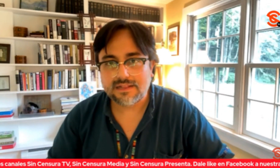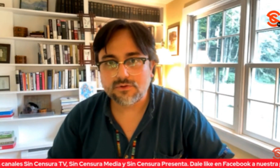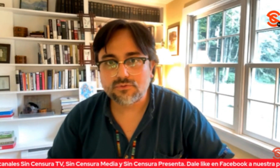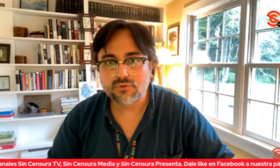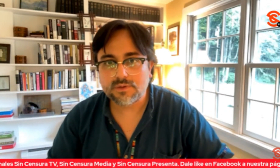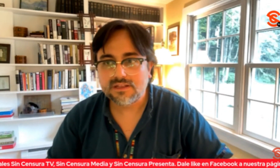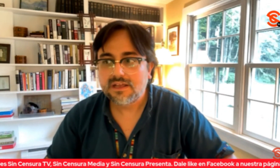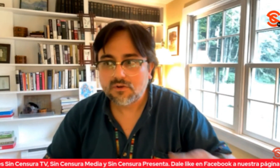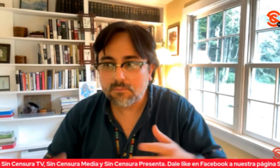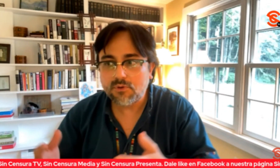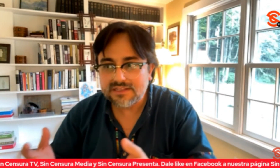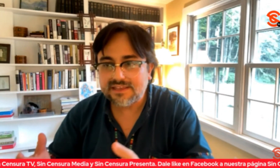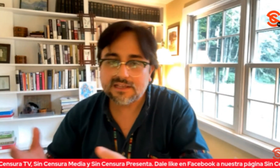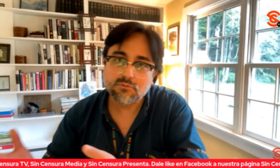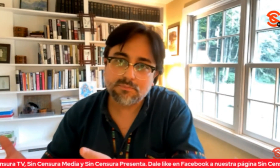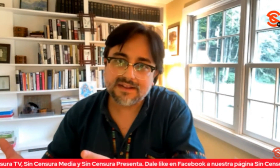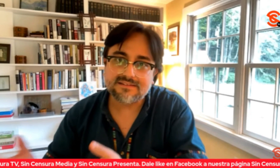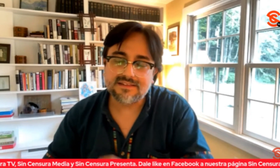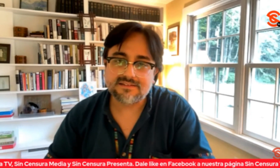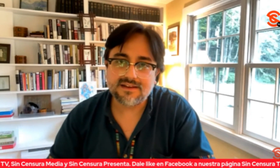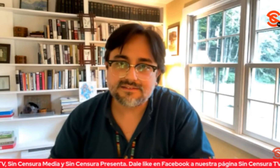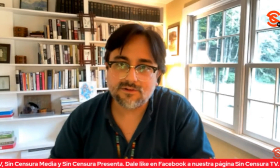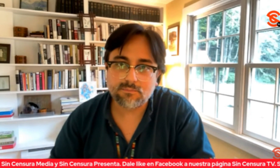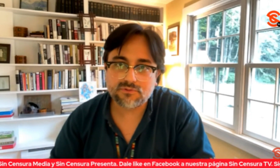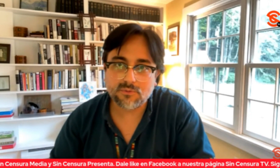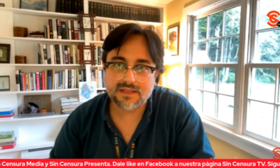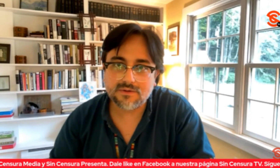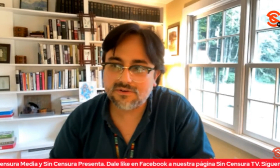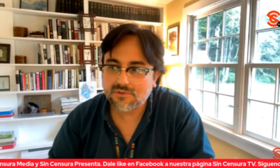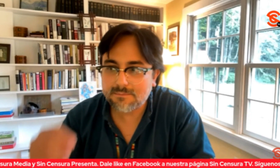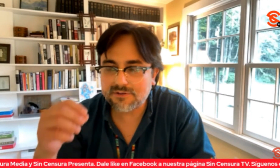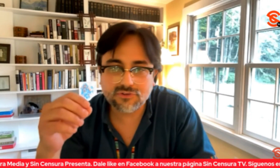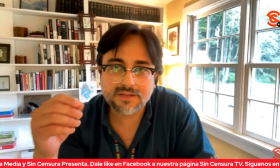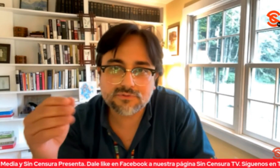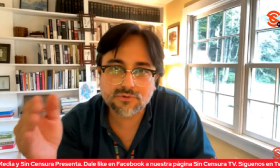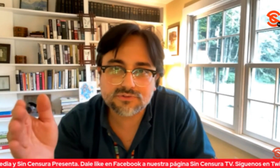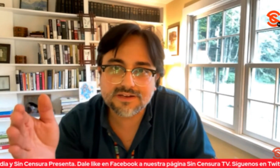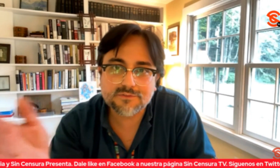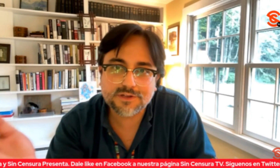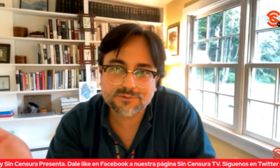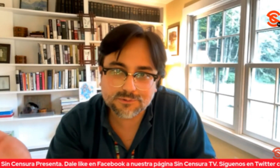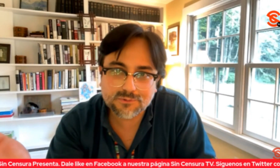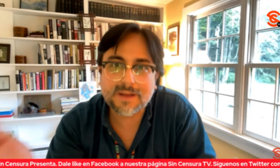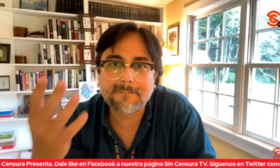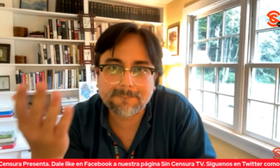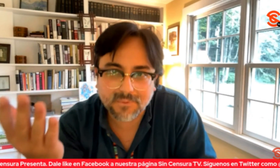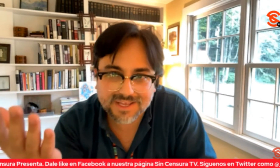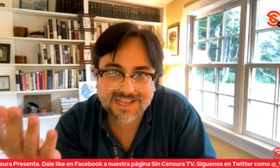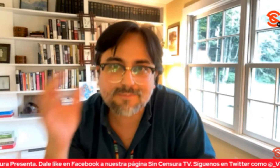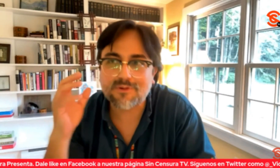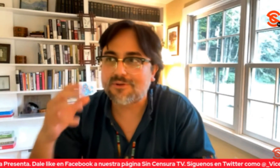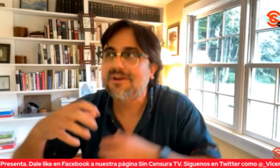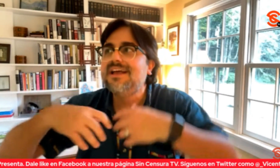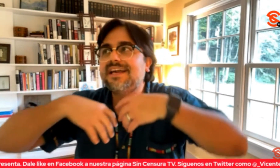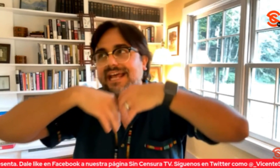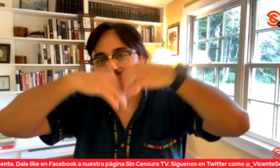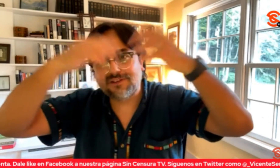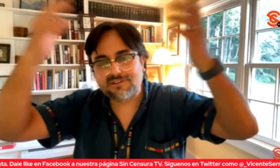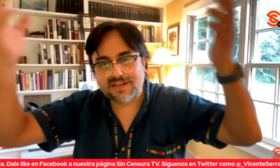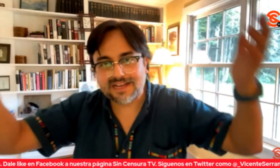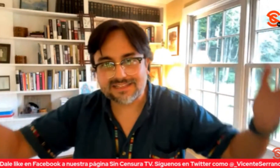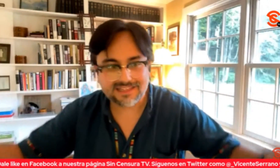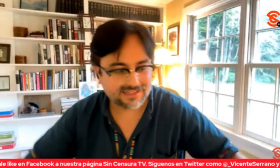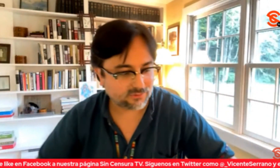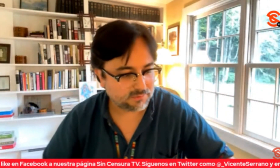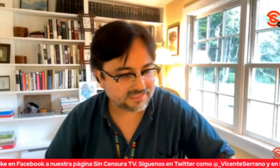Franklin Delano Roosevelt, con políticas muy parecidas a las de López Obrador, una inversión absoluta en infraestructura, por ejemplo, ¿no? Creando